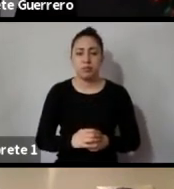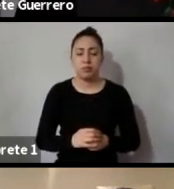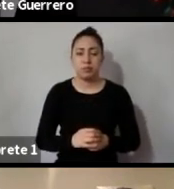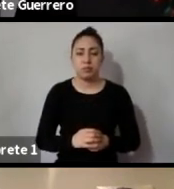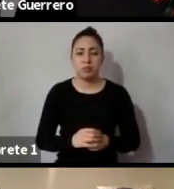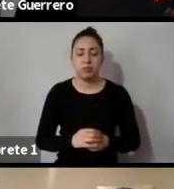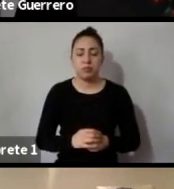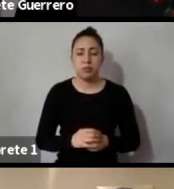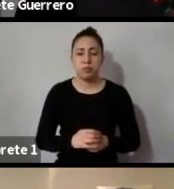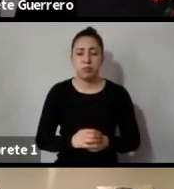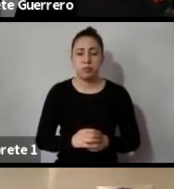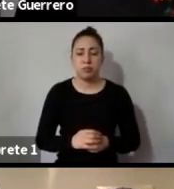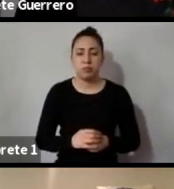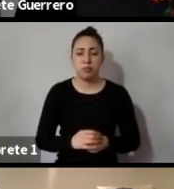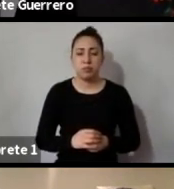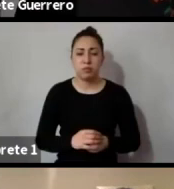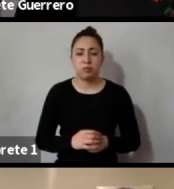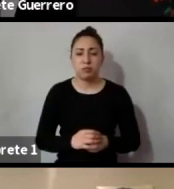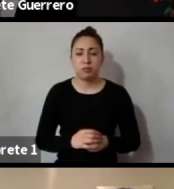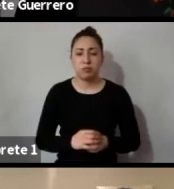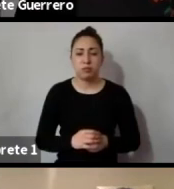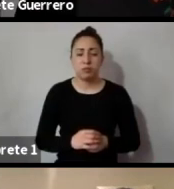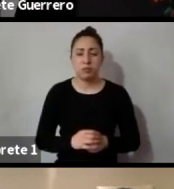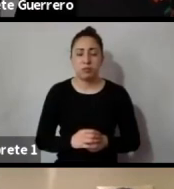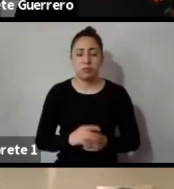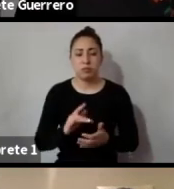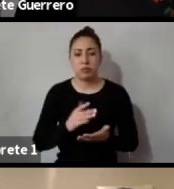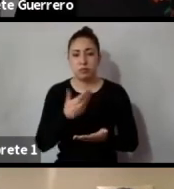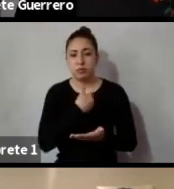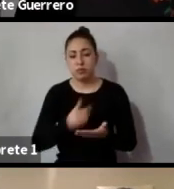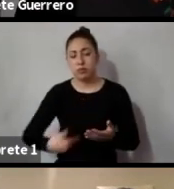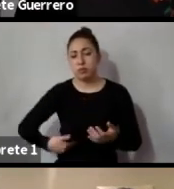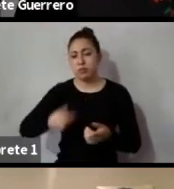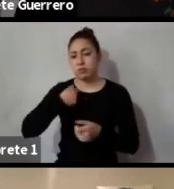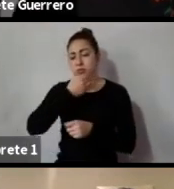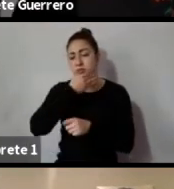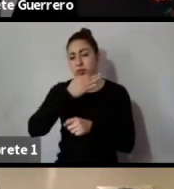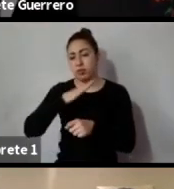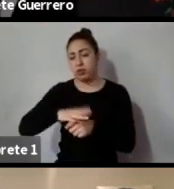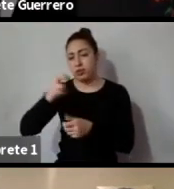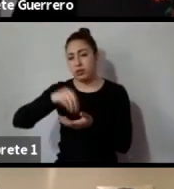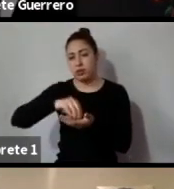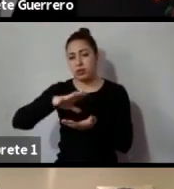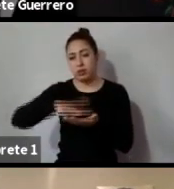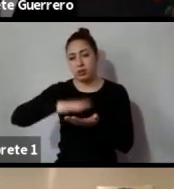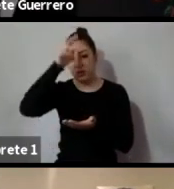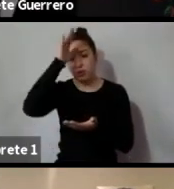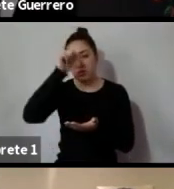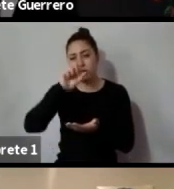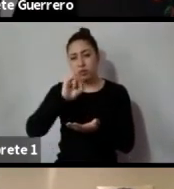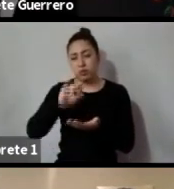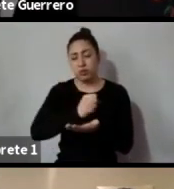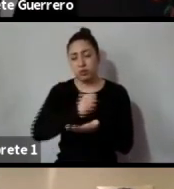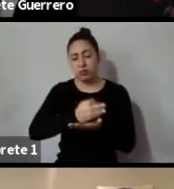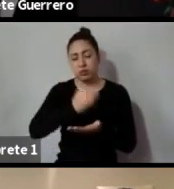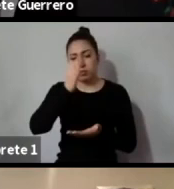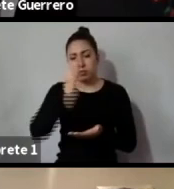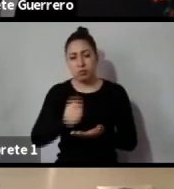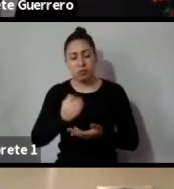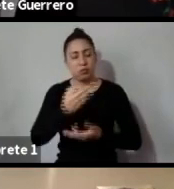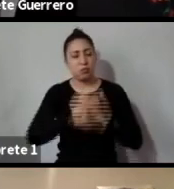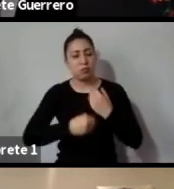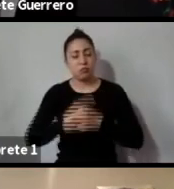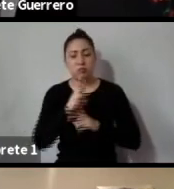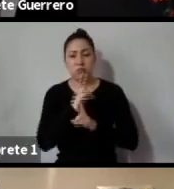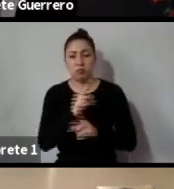Gracias, diputados, diputadas. Presidente, le informo que el presente acuerdo ha sido aprobado por unanimidad, por